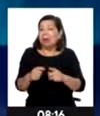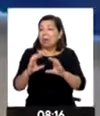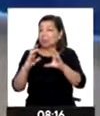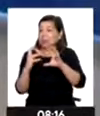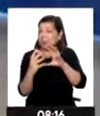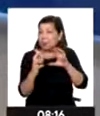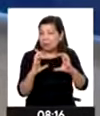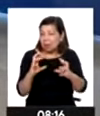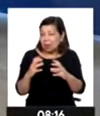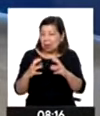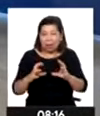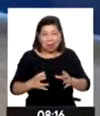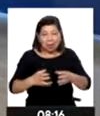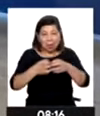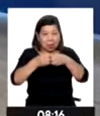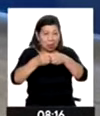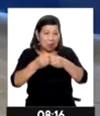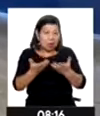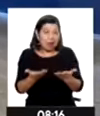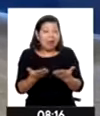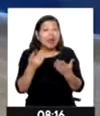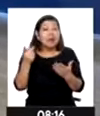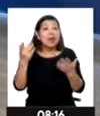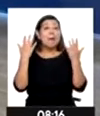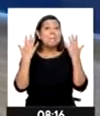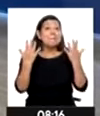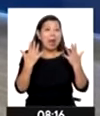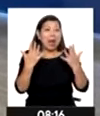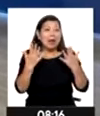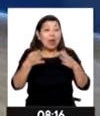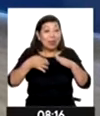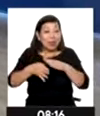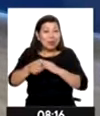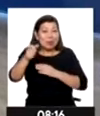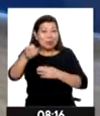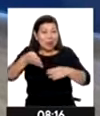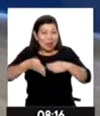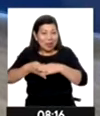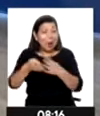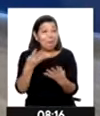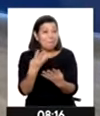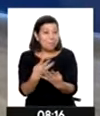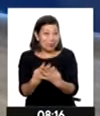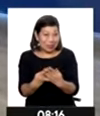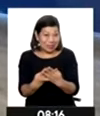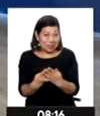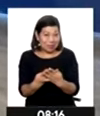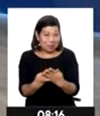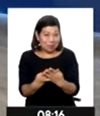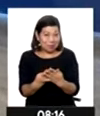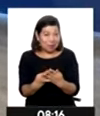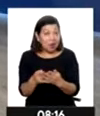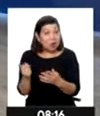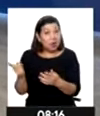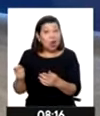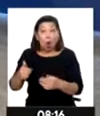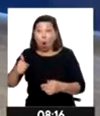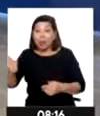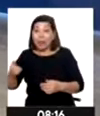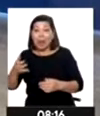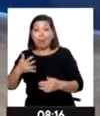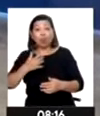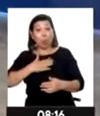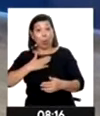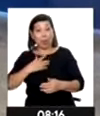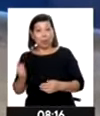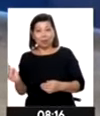cerámica. Ellos cuentan con la mano de obra de estos internos y hemos coordinado con estos empresarios privados para